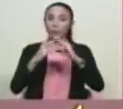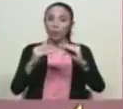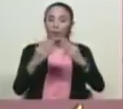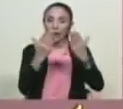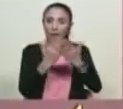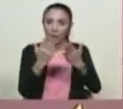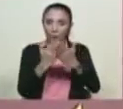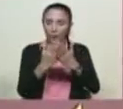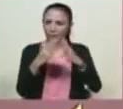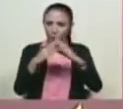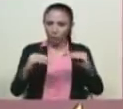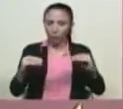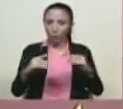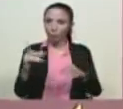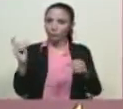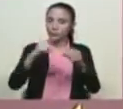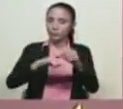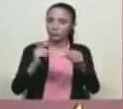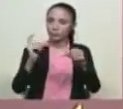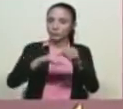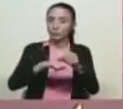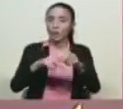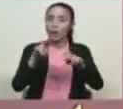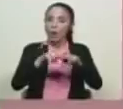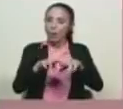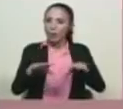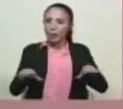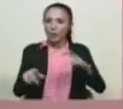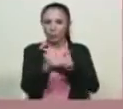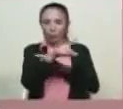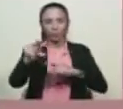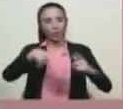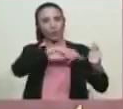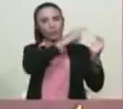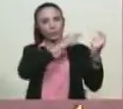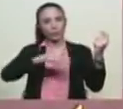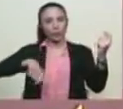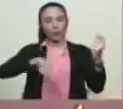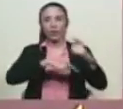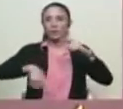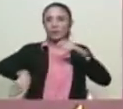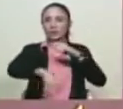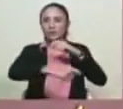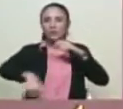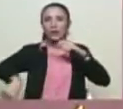escuelas. Los niños, ustedes, tocando el violín, el violonchelo,